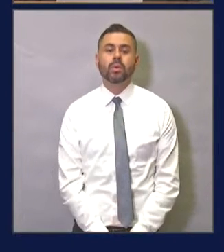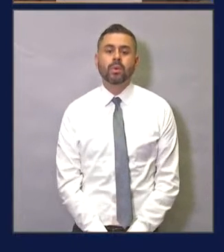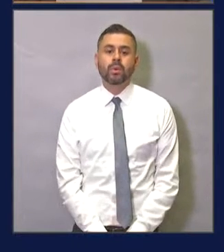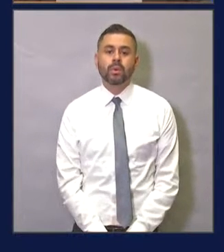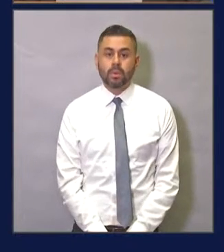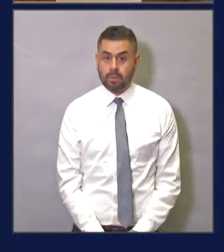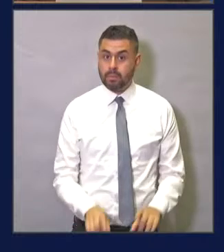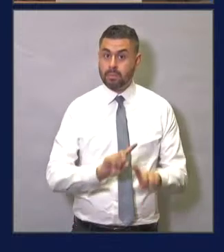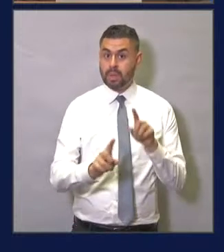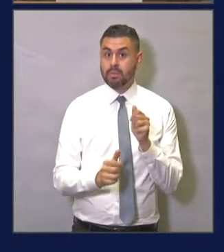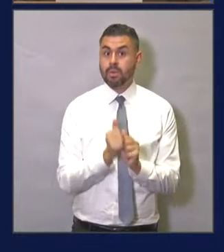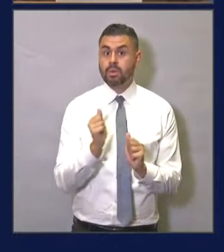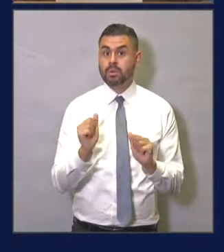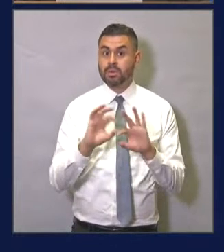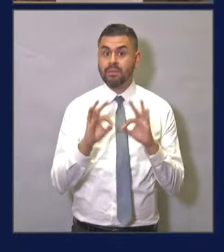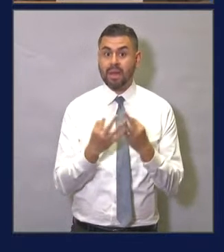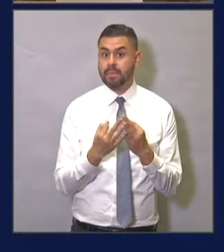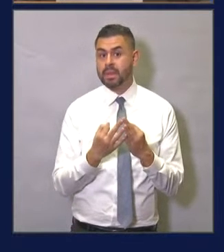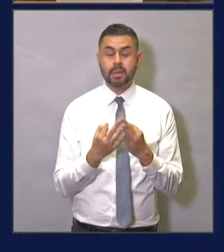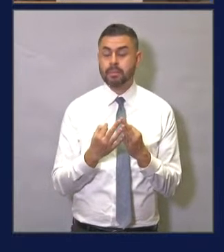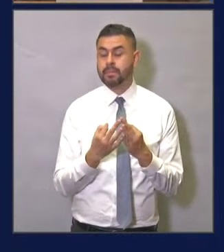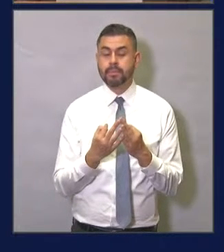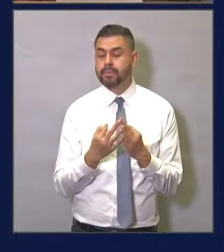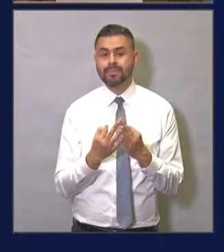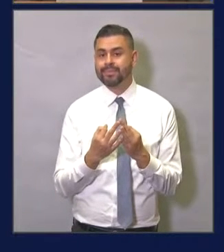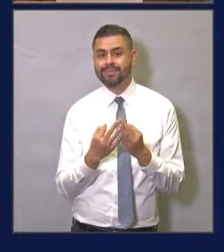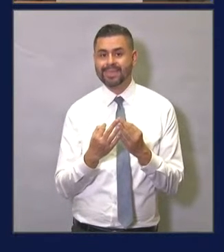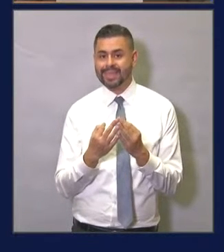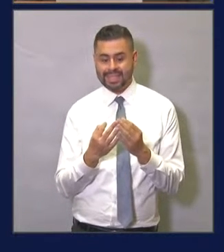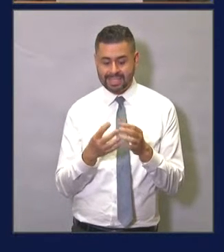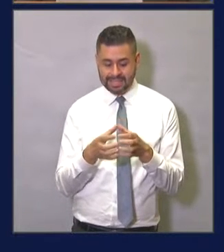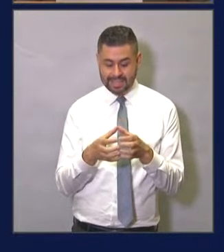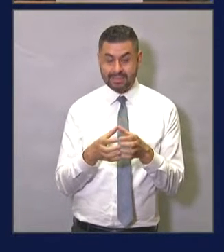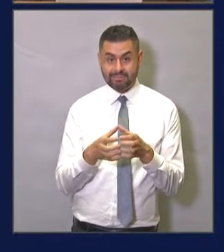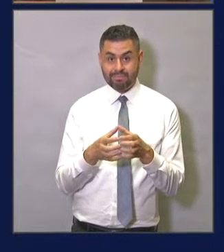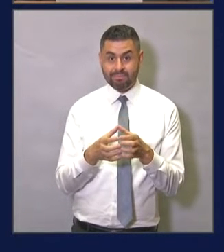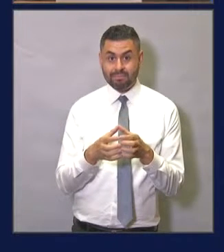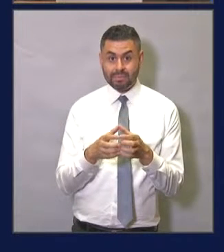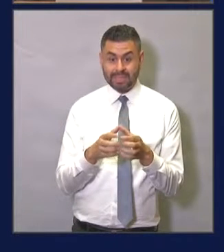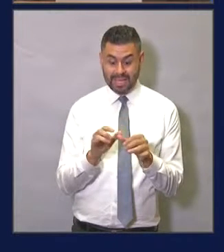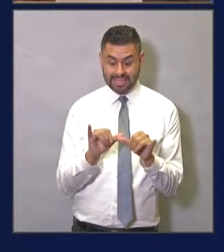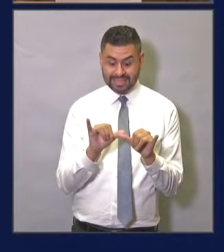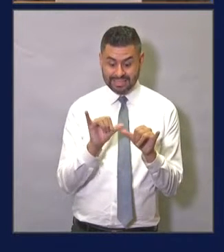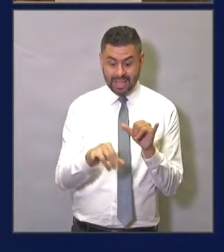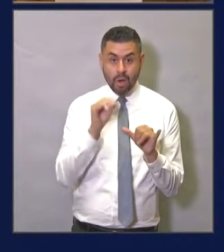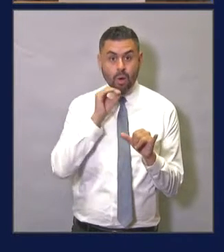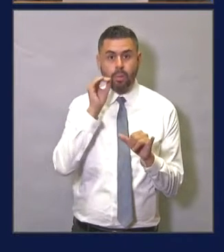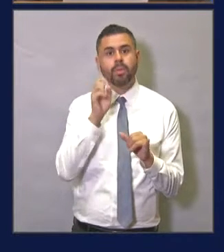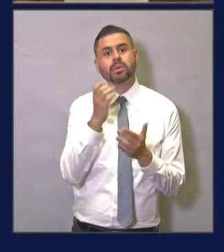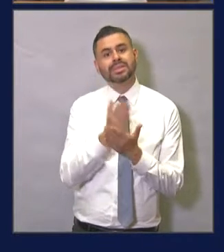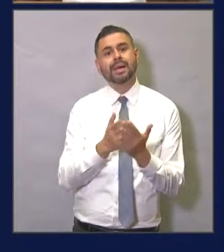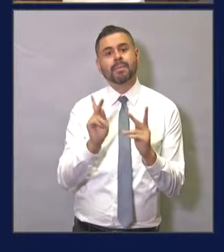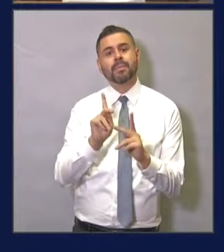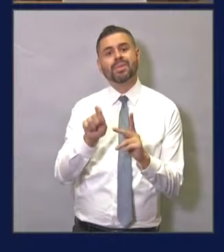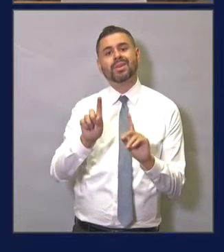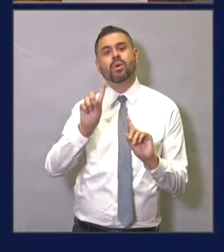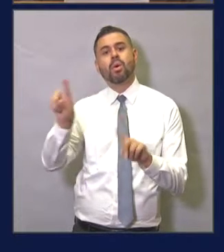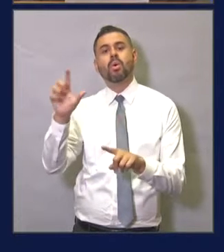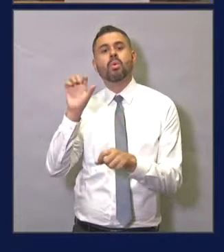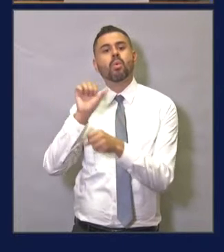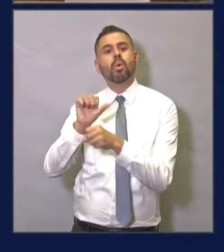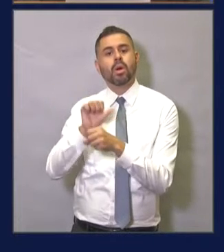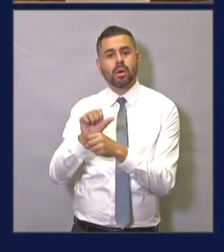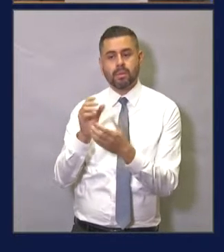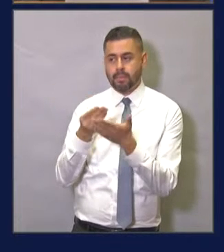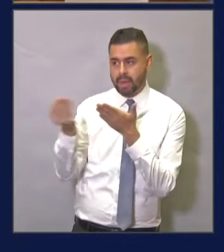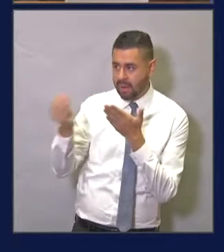de las familias, no es posible que toda la familia permanezca solo dentro de su burbuja a todo momento. Muchos de